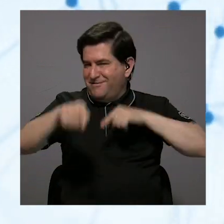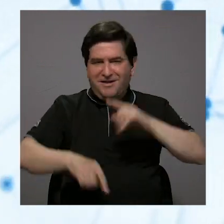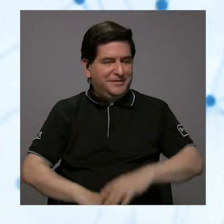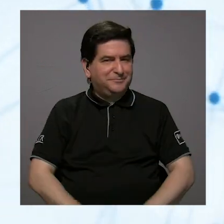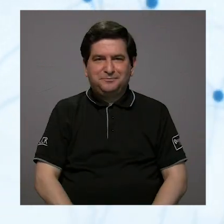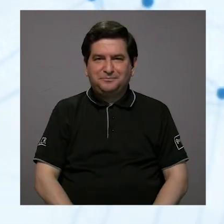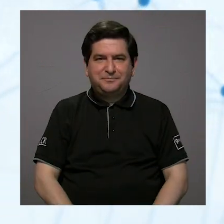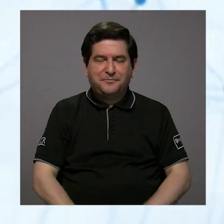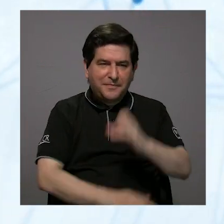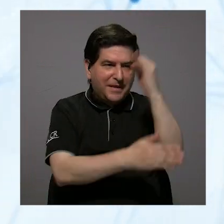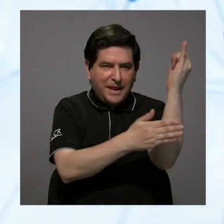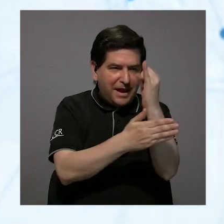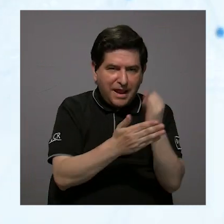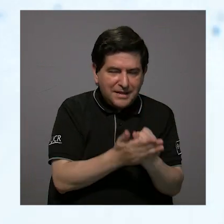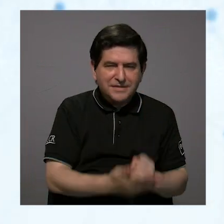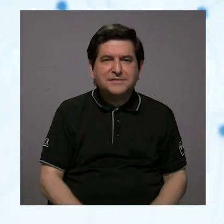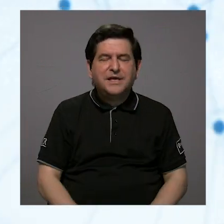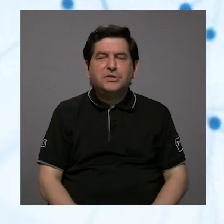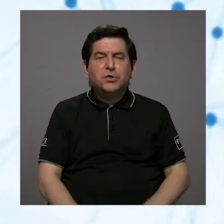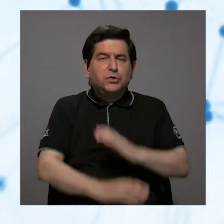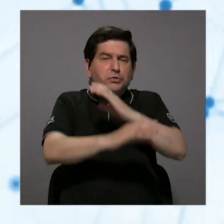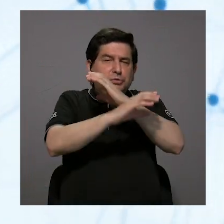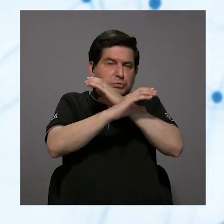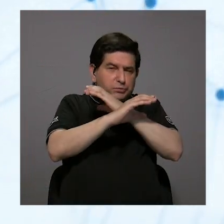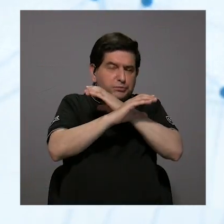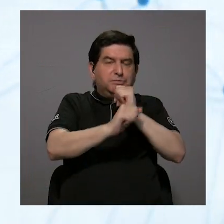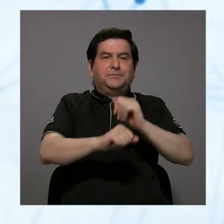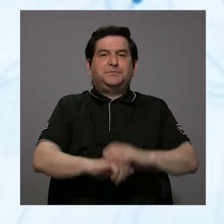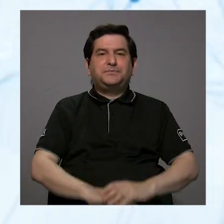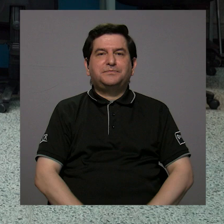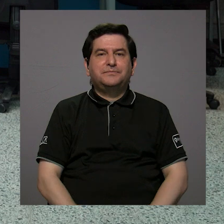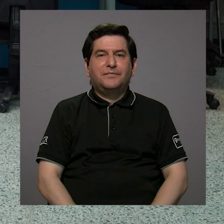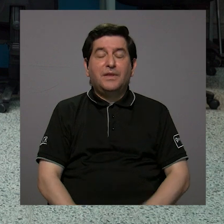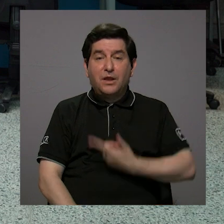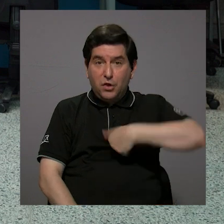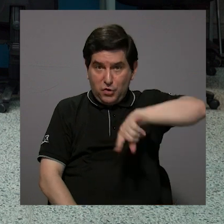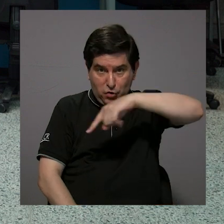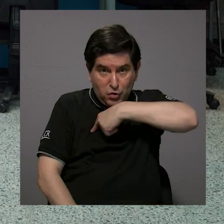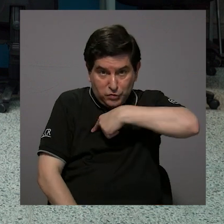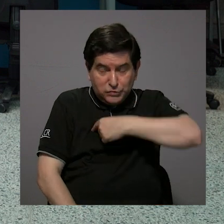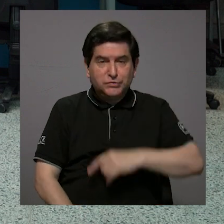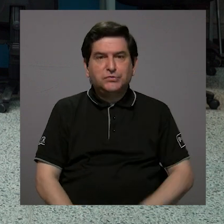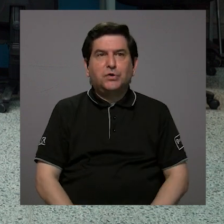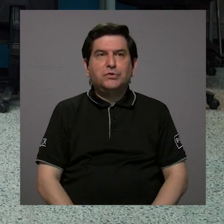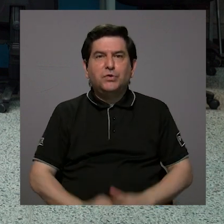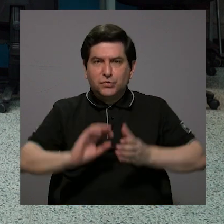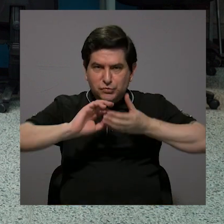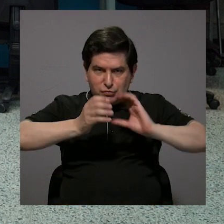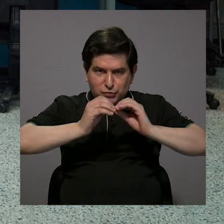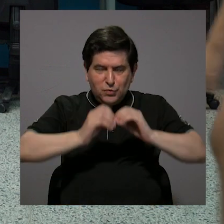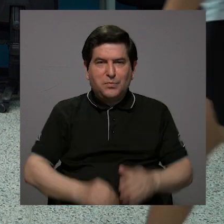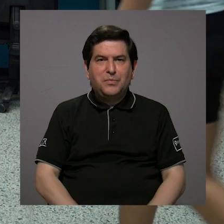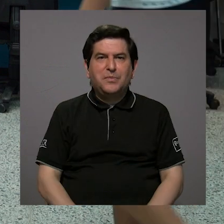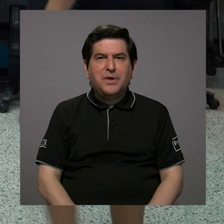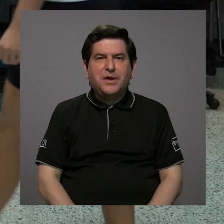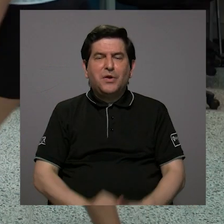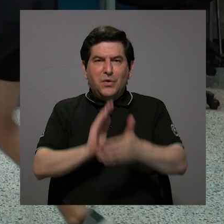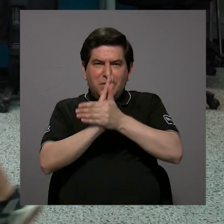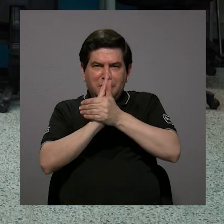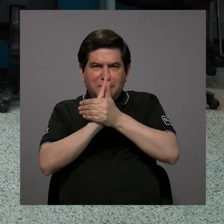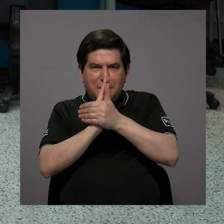crítica. Entonces, el diseño se hace con mucho cuidado. Hicimos un cálculo de